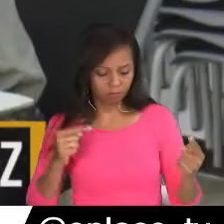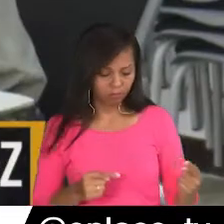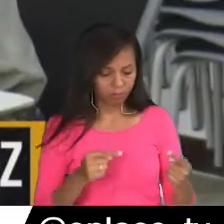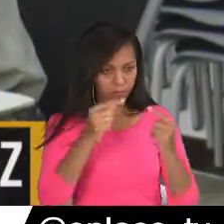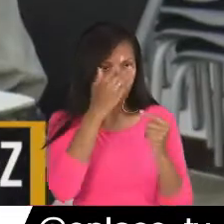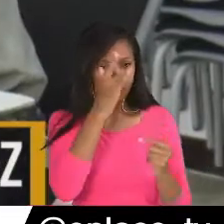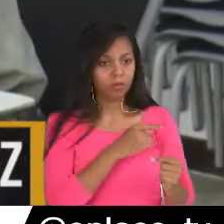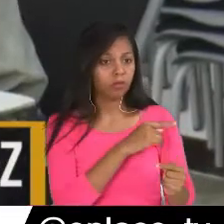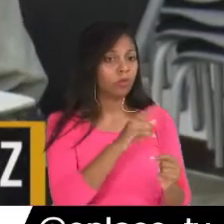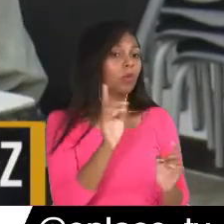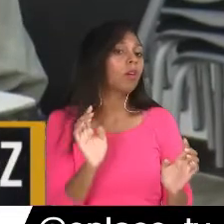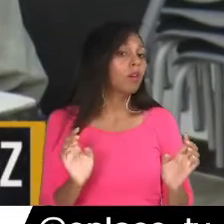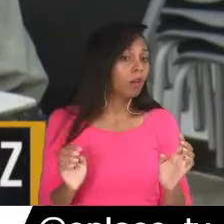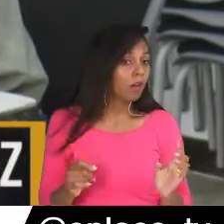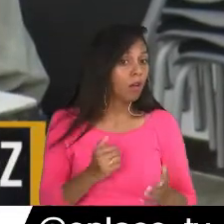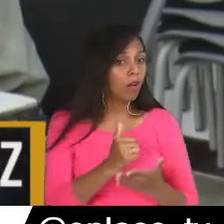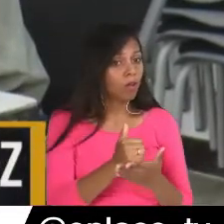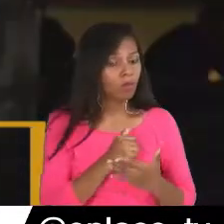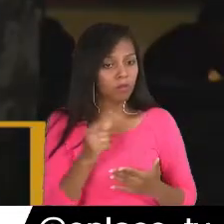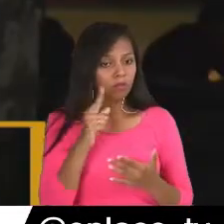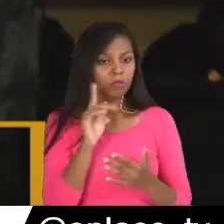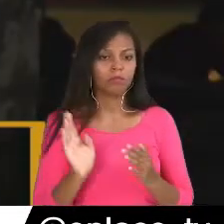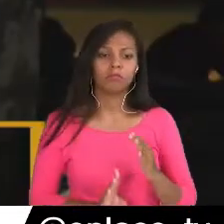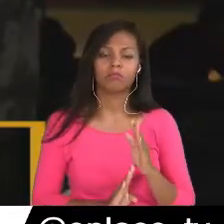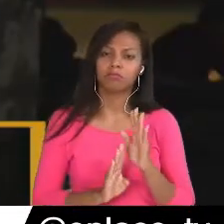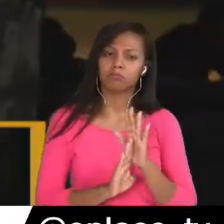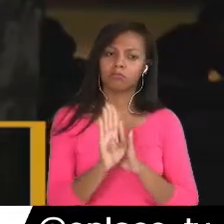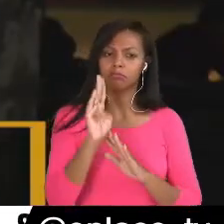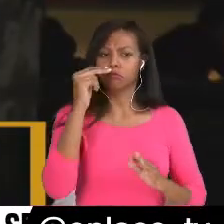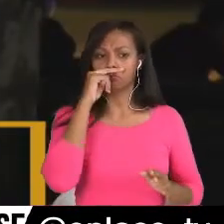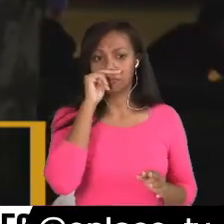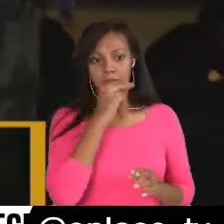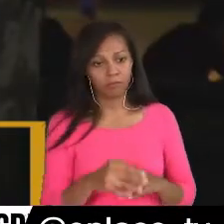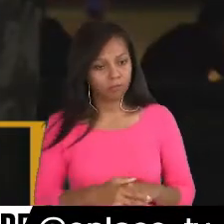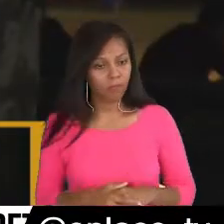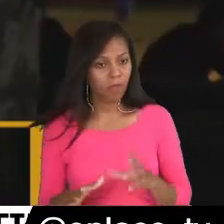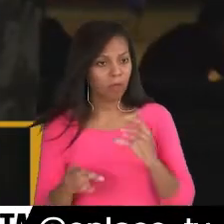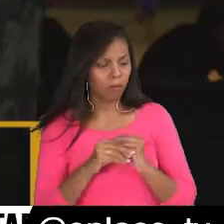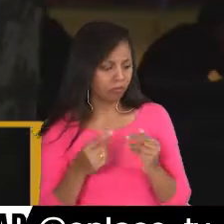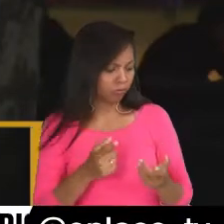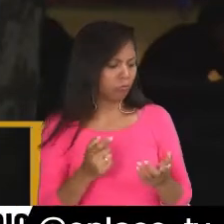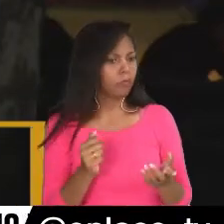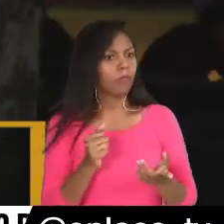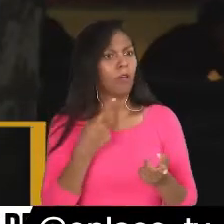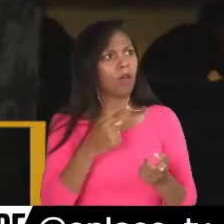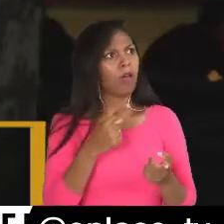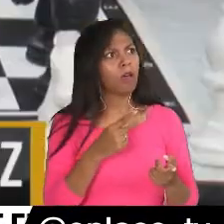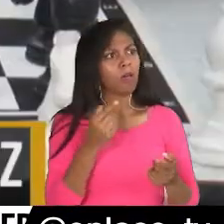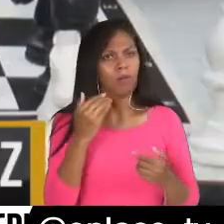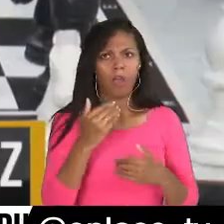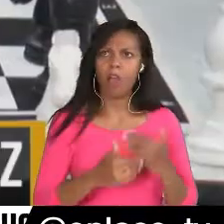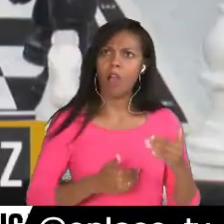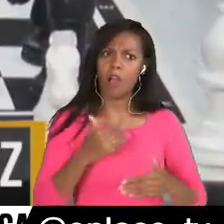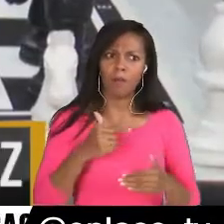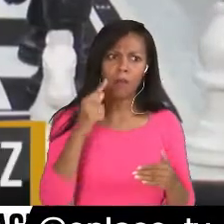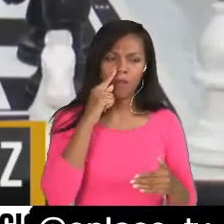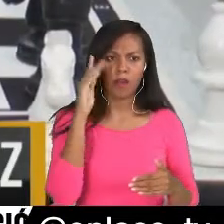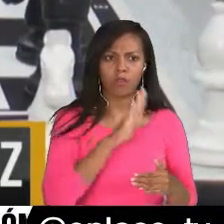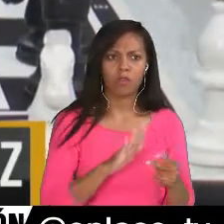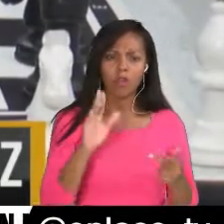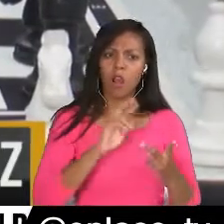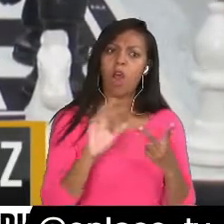mucho, demasiado de nivel a los niños de acá, y aparte de eso nos da fogueo, nos da roce a nivel nacional y a nivel internacional.